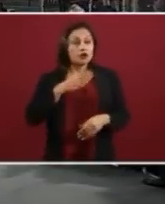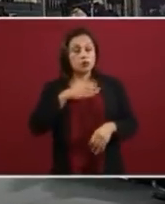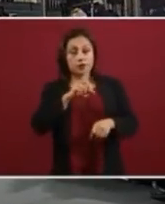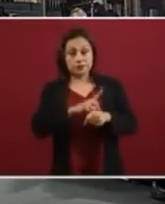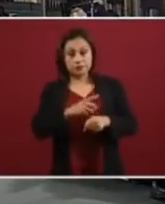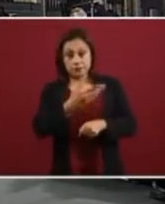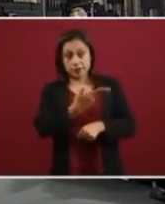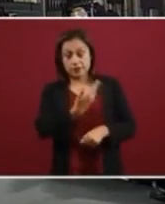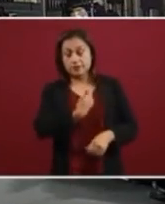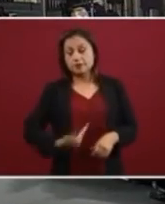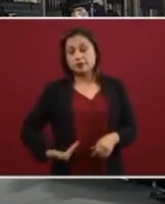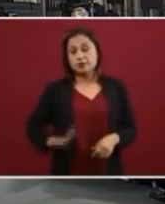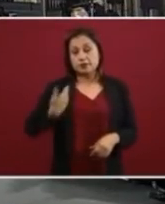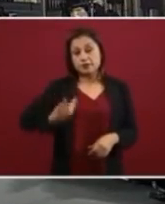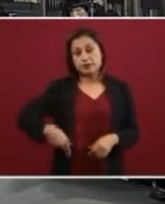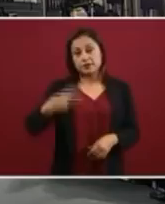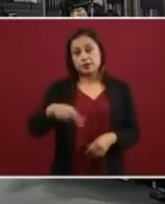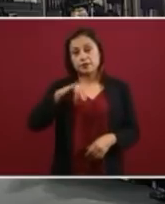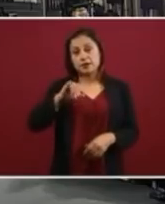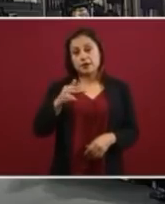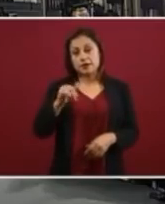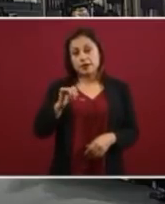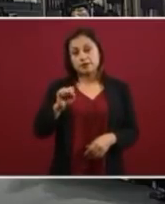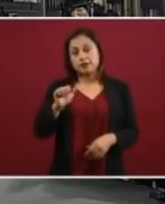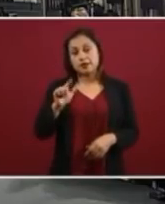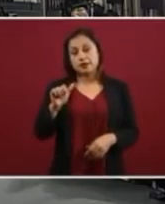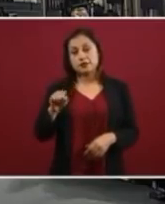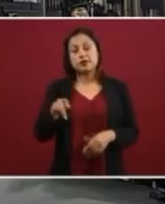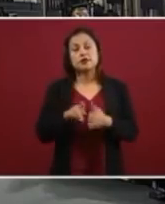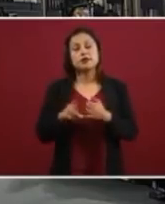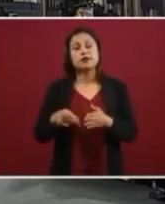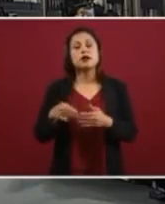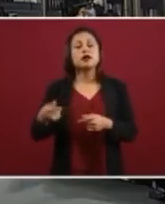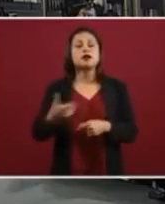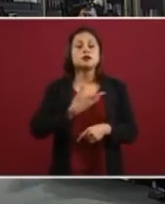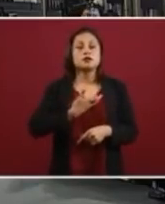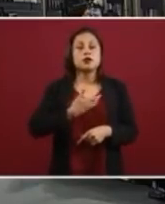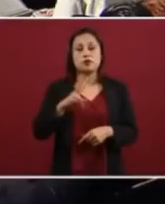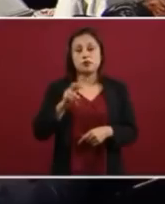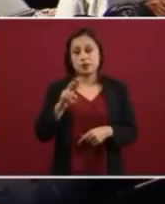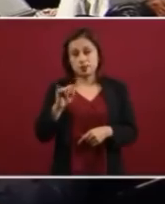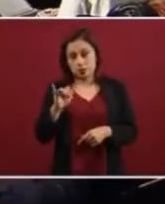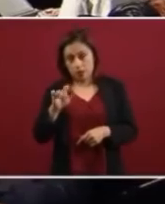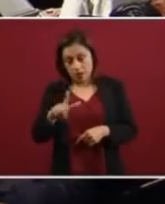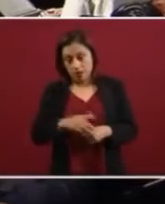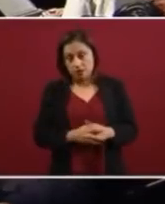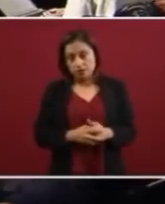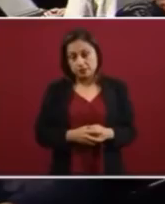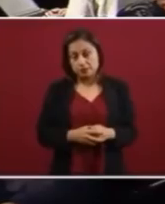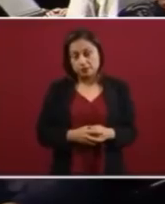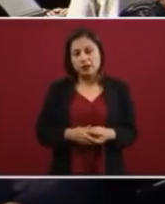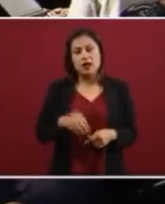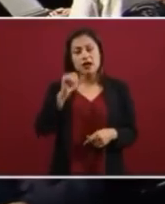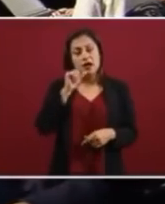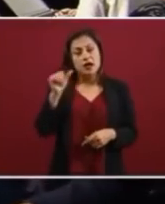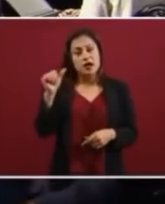Presidente Hans Salazar de CTMG Noticias, político, Zócalo Virtual. El día de ayer quiero